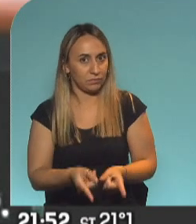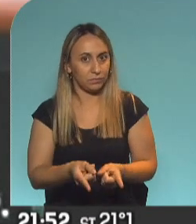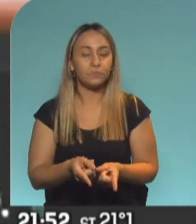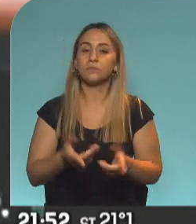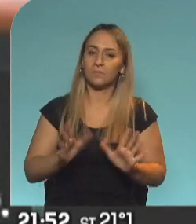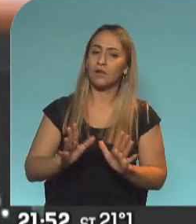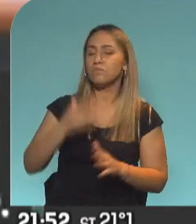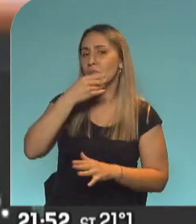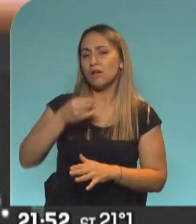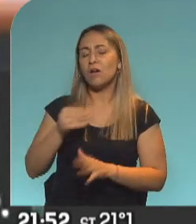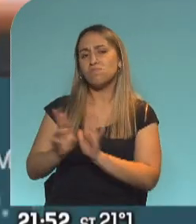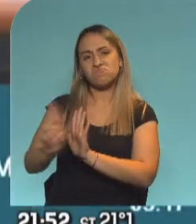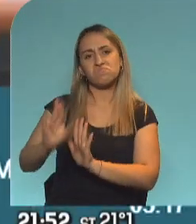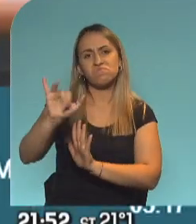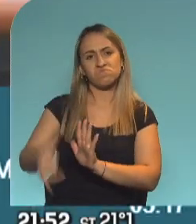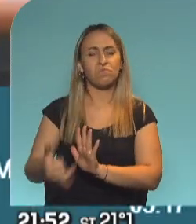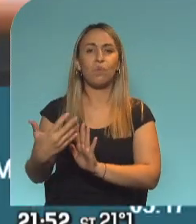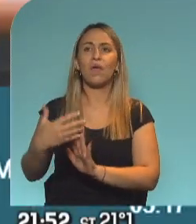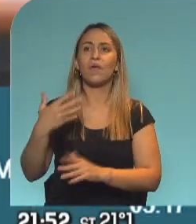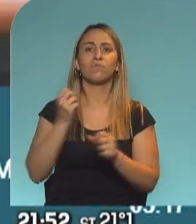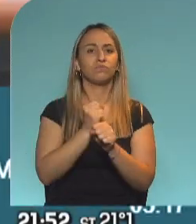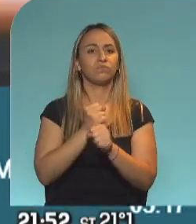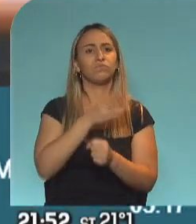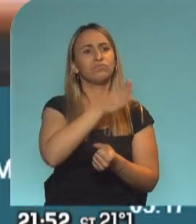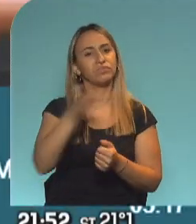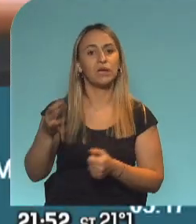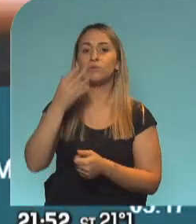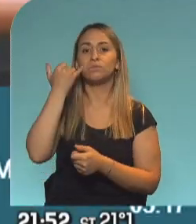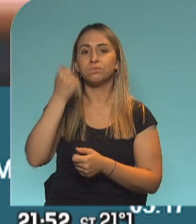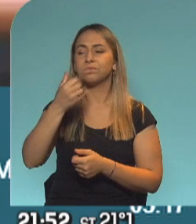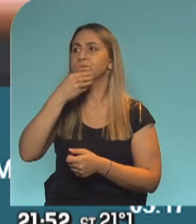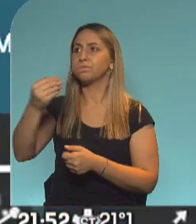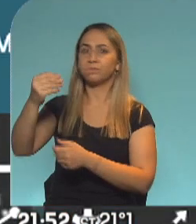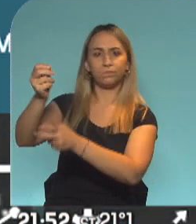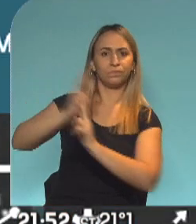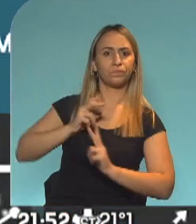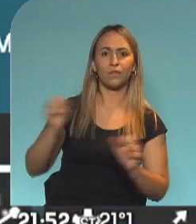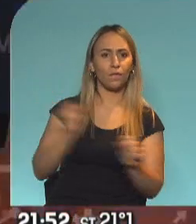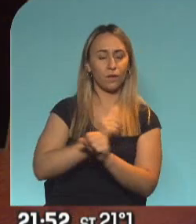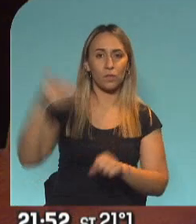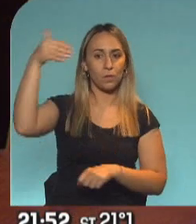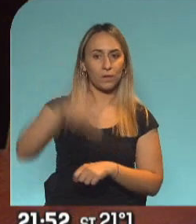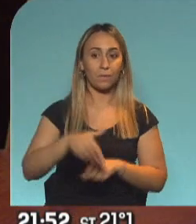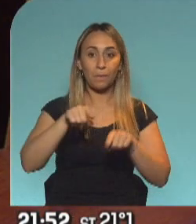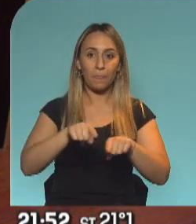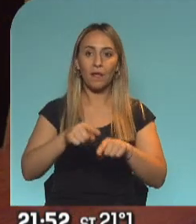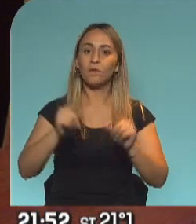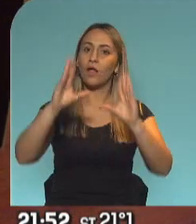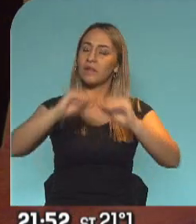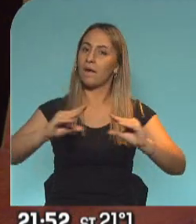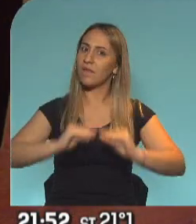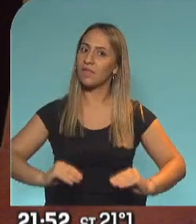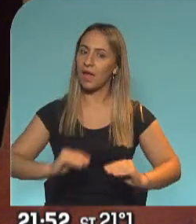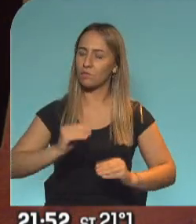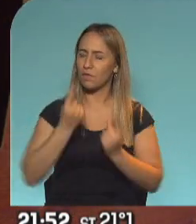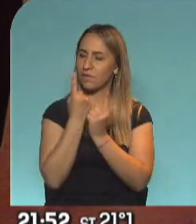that, and he appreciates the fact that Ireland has ensured that in a very, very different Christmas. Qué bien,